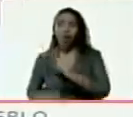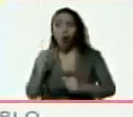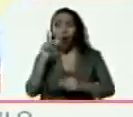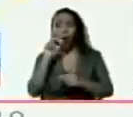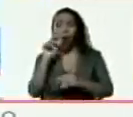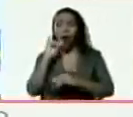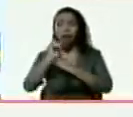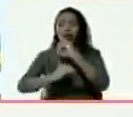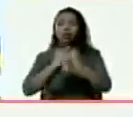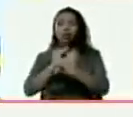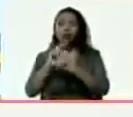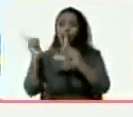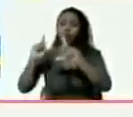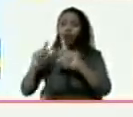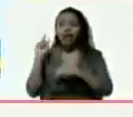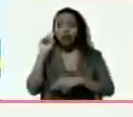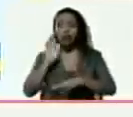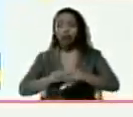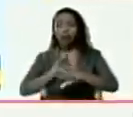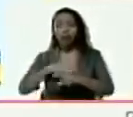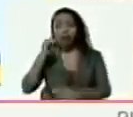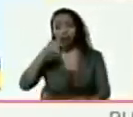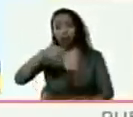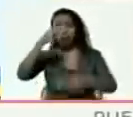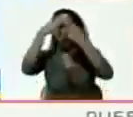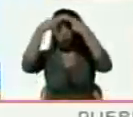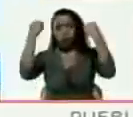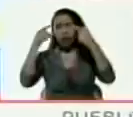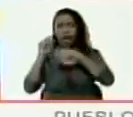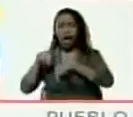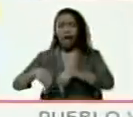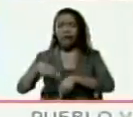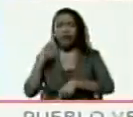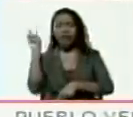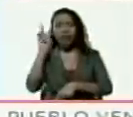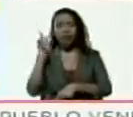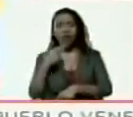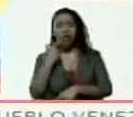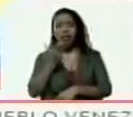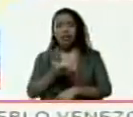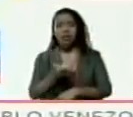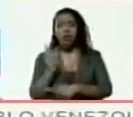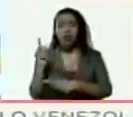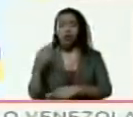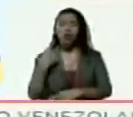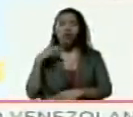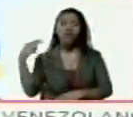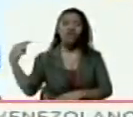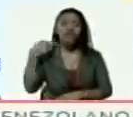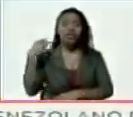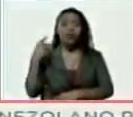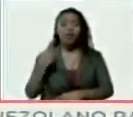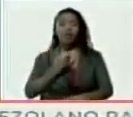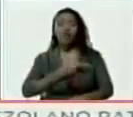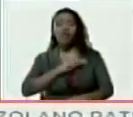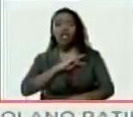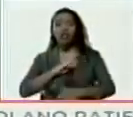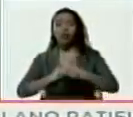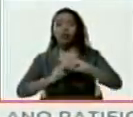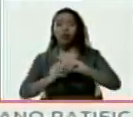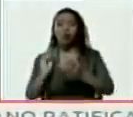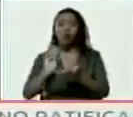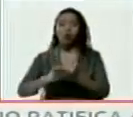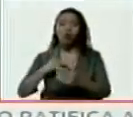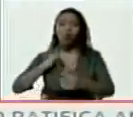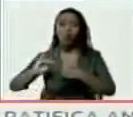bueno, en efecto, caímos por inocente, como decimos aquí en Venezuela, y fuimos víctimas de un falso positivo montado por Juan